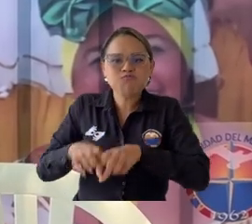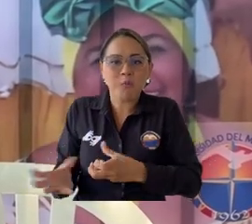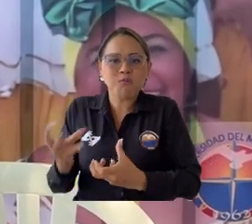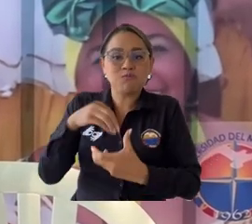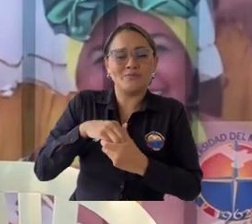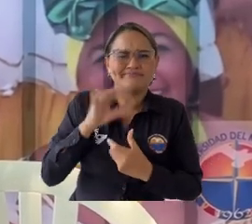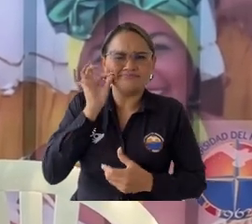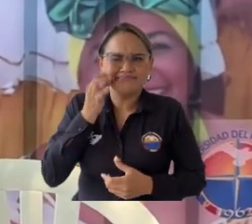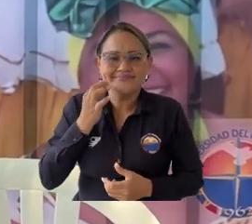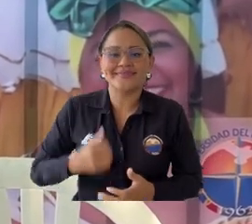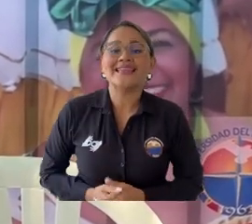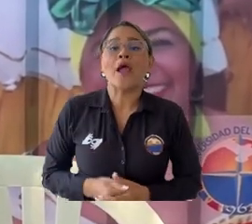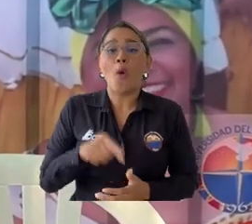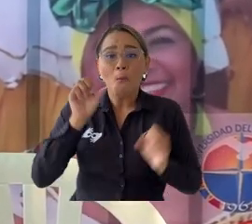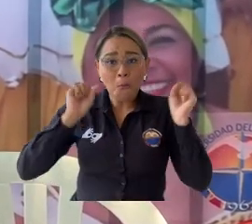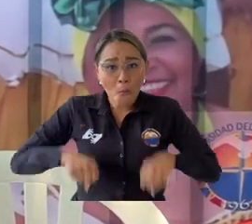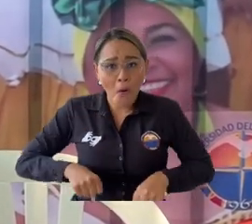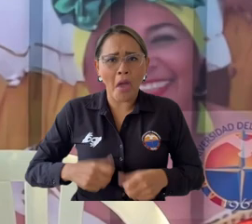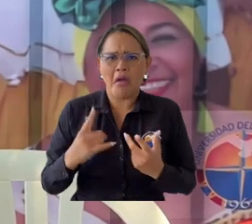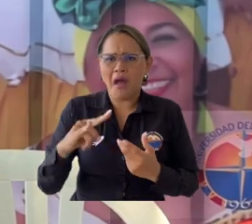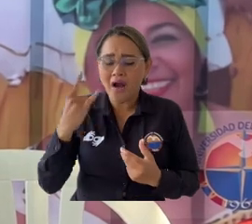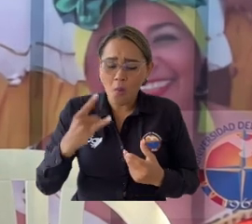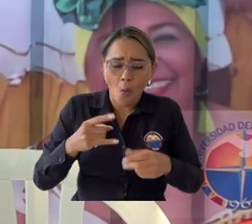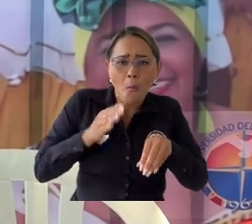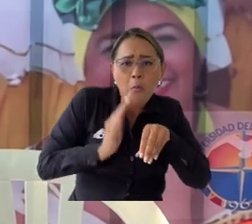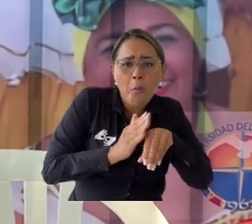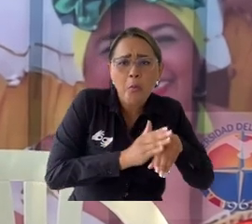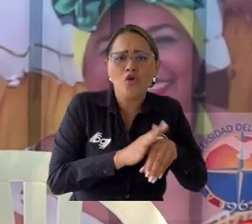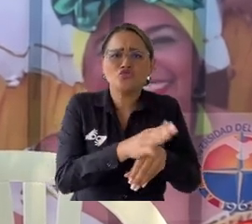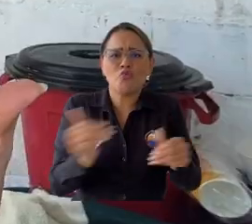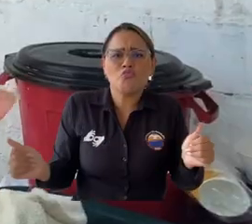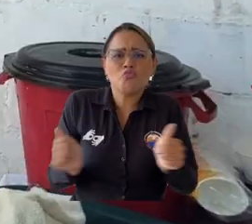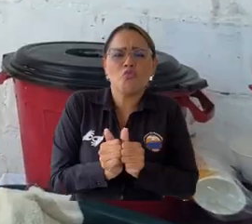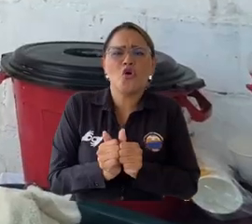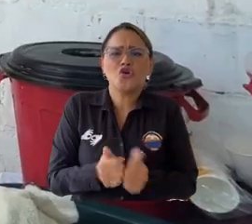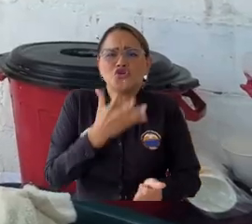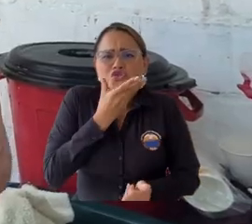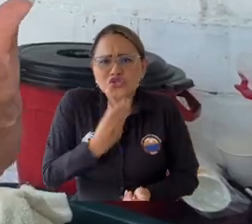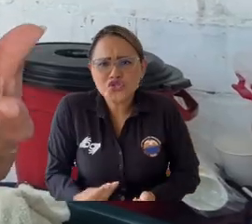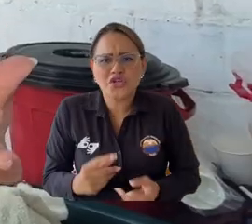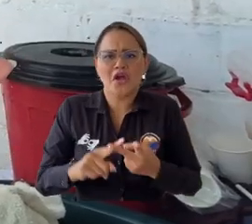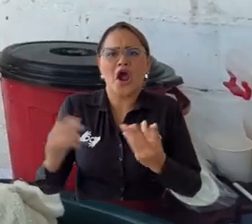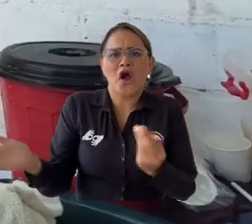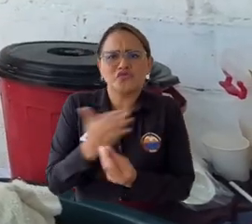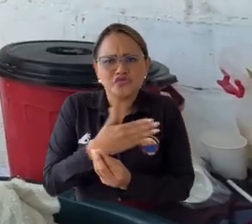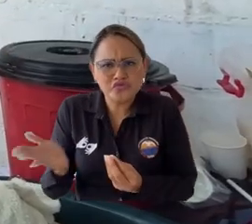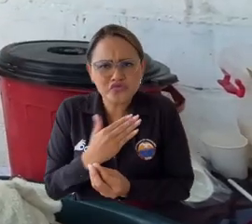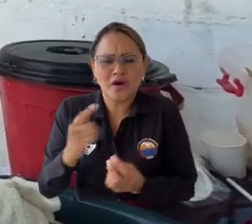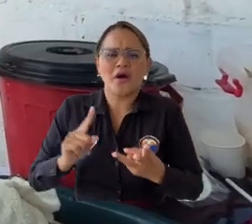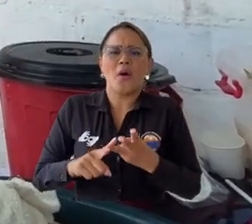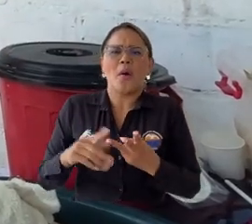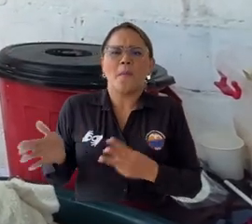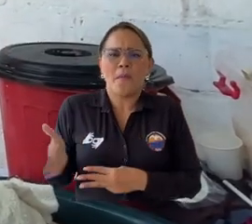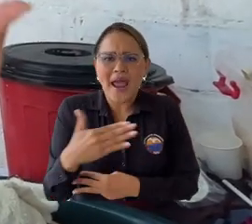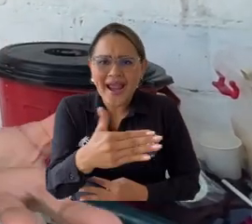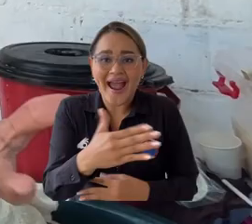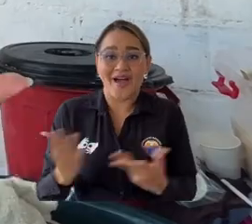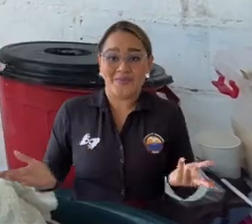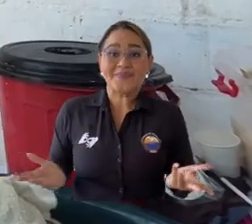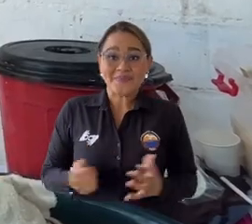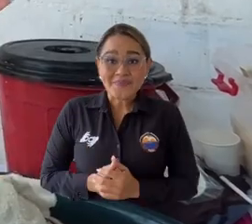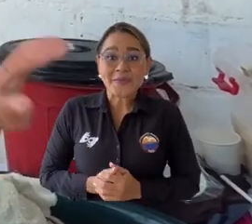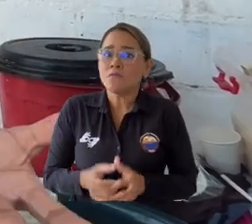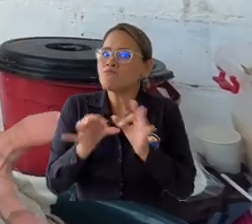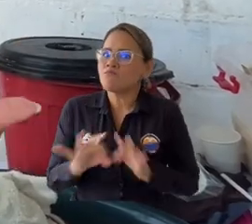con chivo, asado, pincho, pescado. No es hacer el bollo por hacerlo. O sea, uno tiene que ponerle